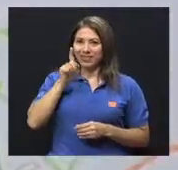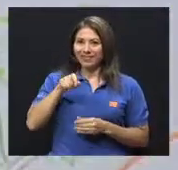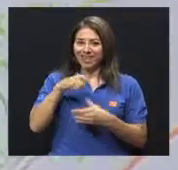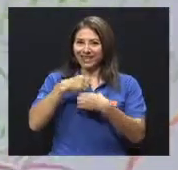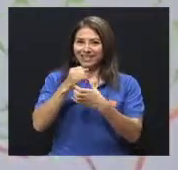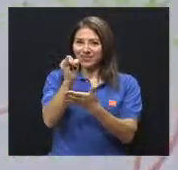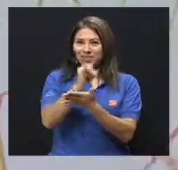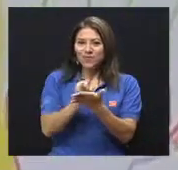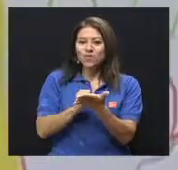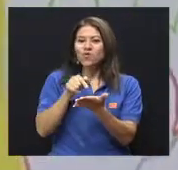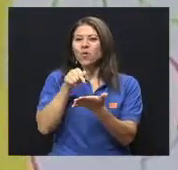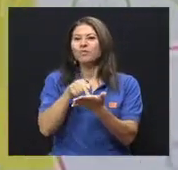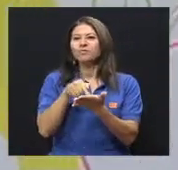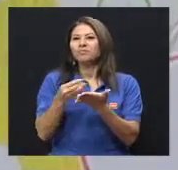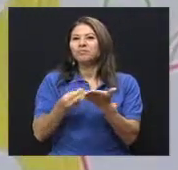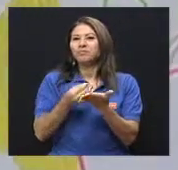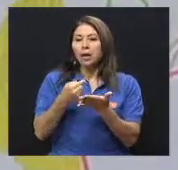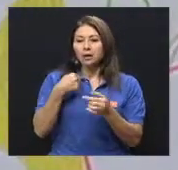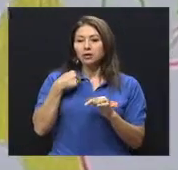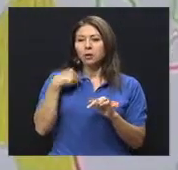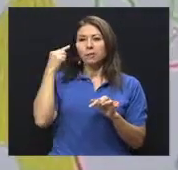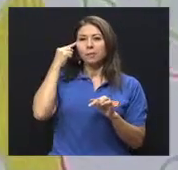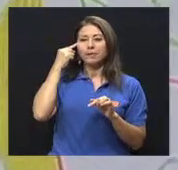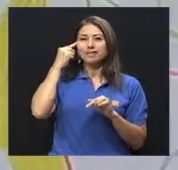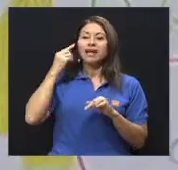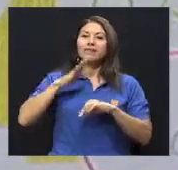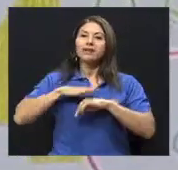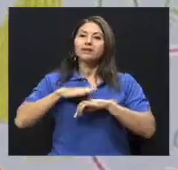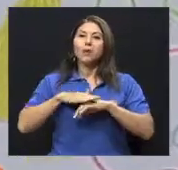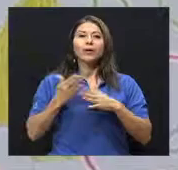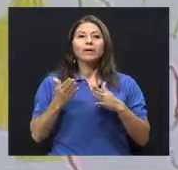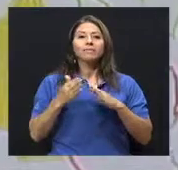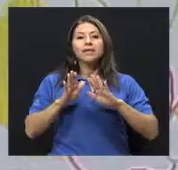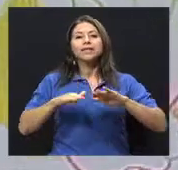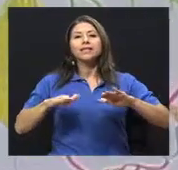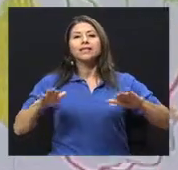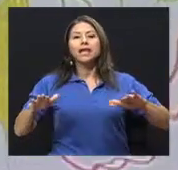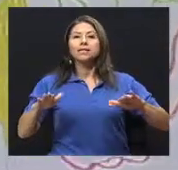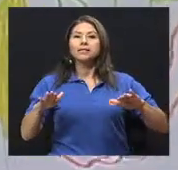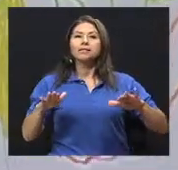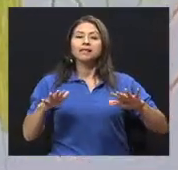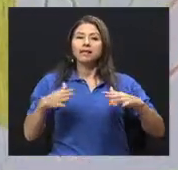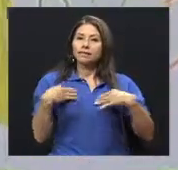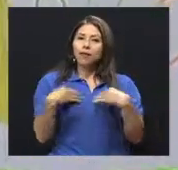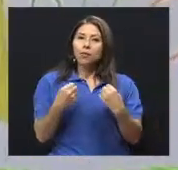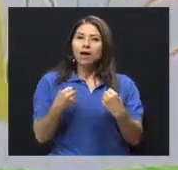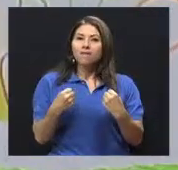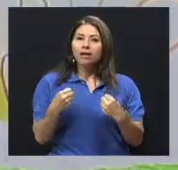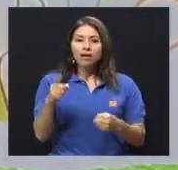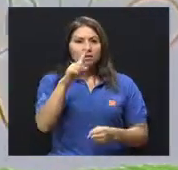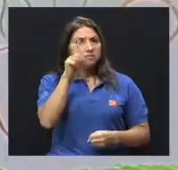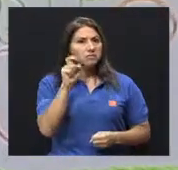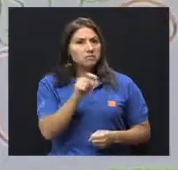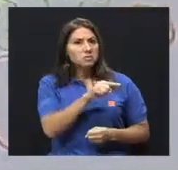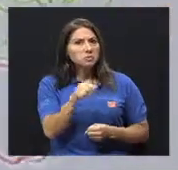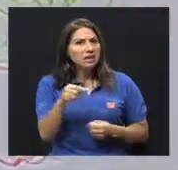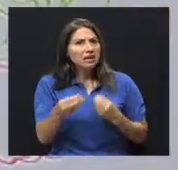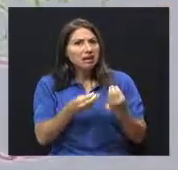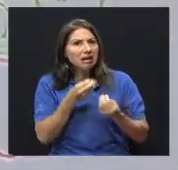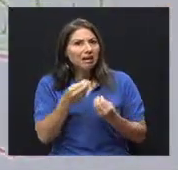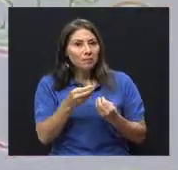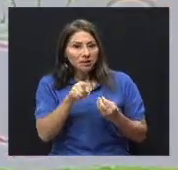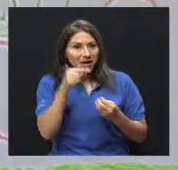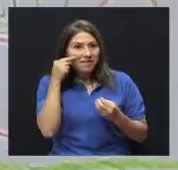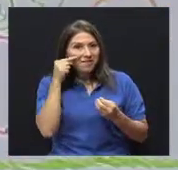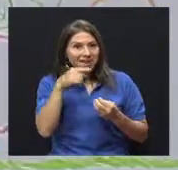Yo tenía que hacer un dibujo sobre qué pensaba yo sobre una niña saludable. Ah. ¿Y qué pusiste